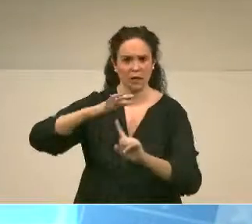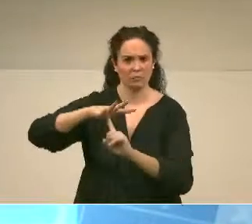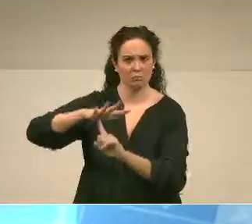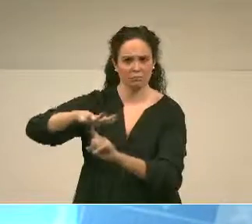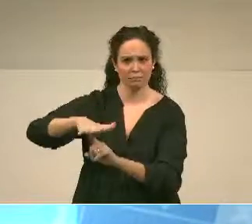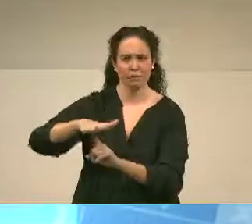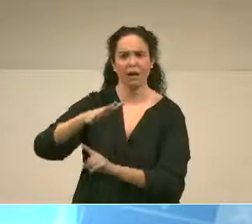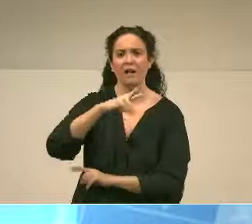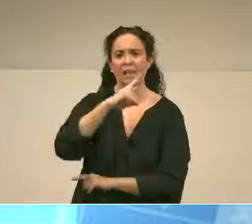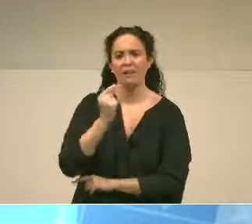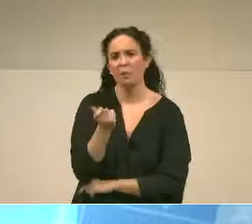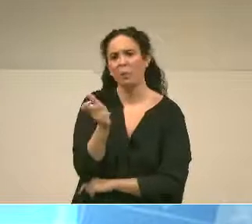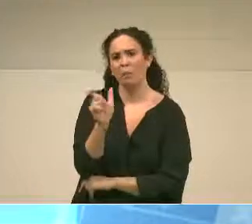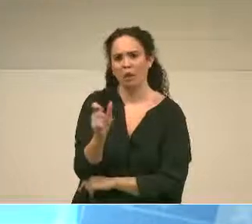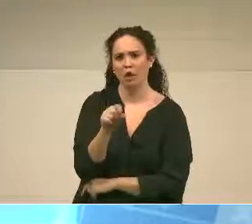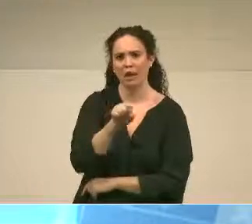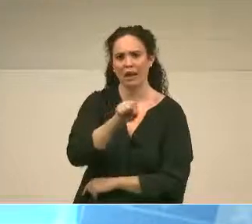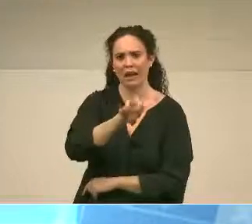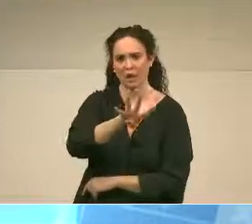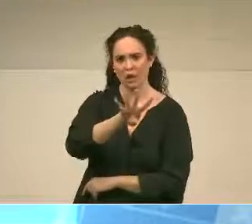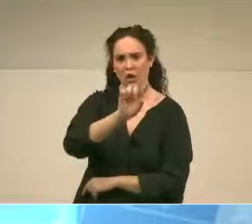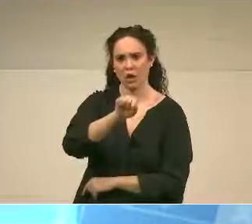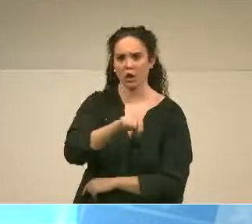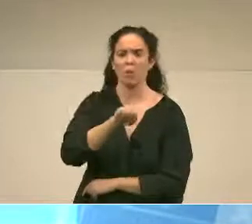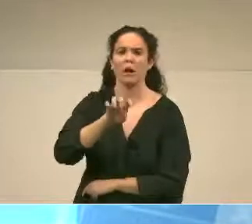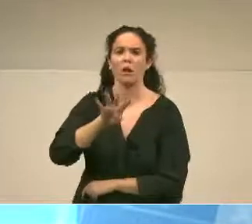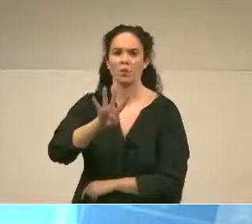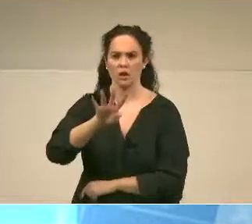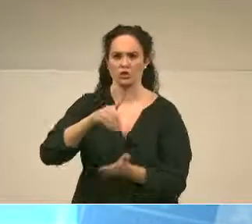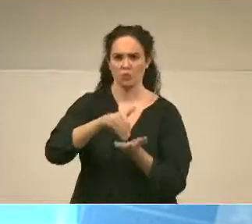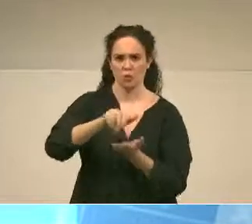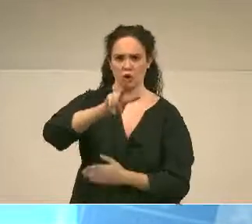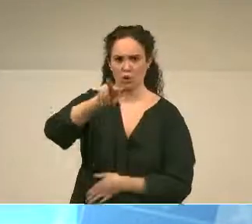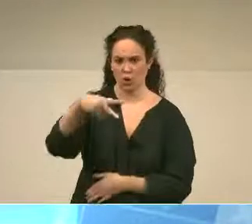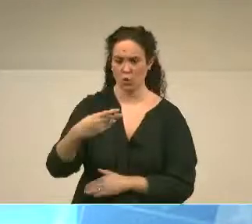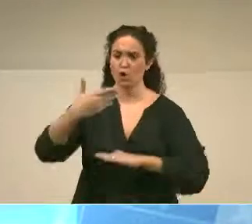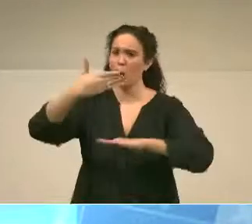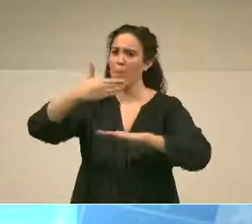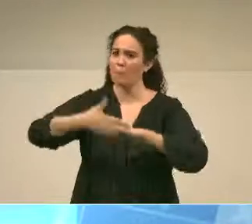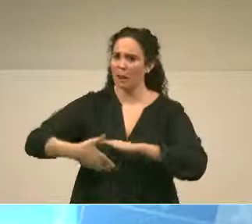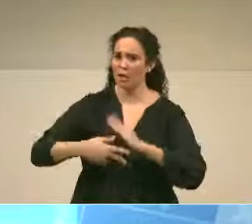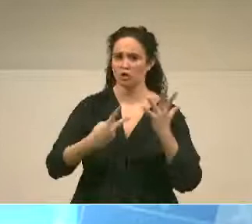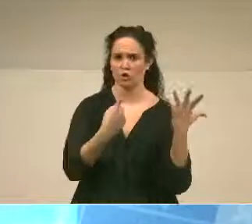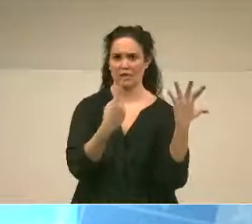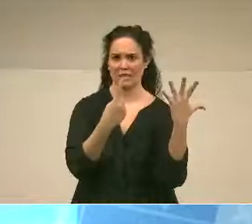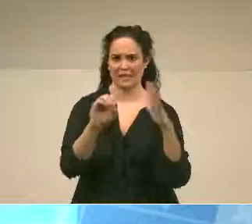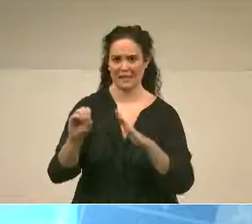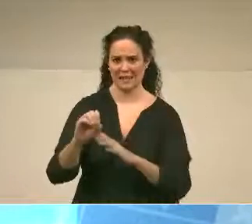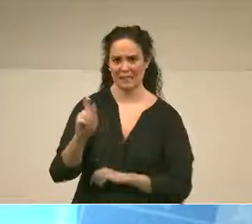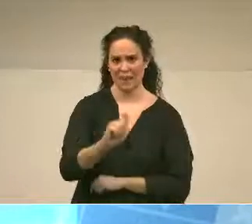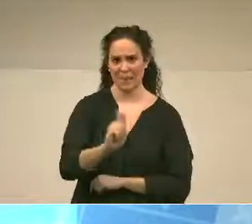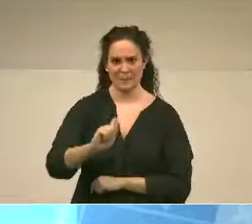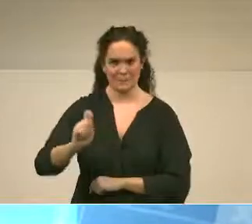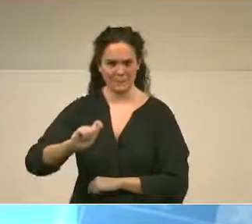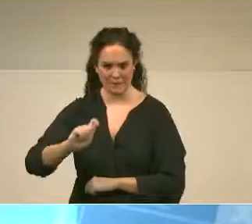un valor de 14,4 millones de euros, con un plazo de ejecución de 60 meses desde finales de este año